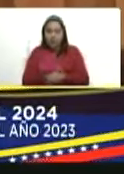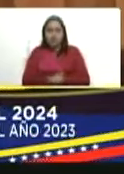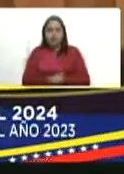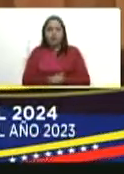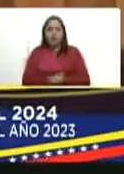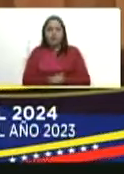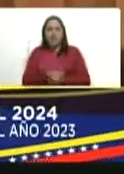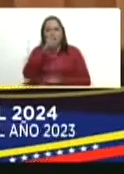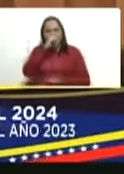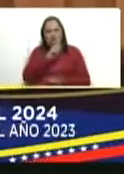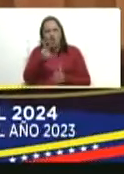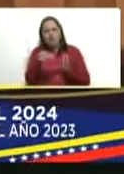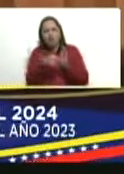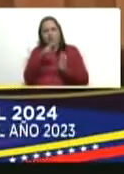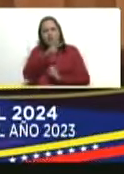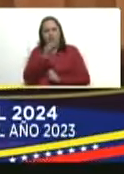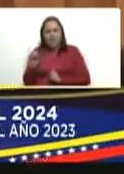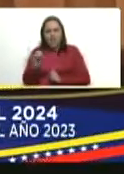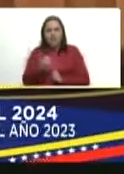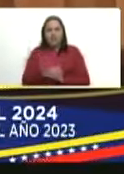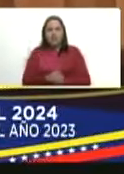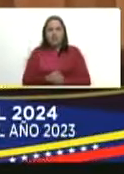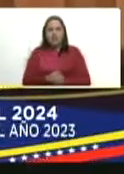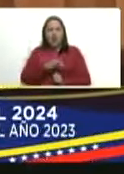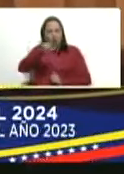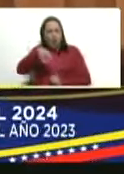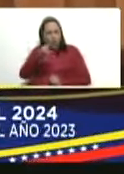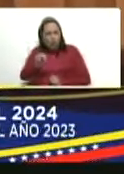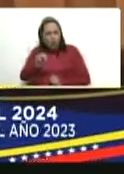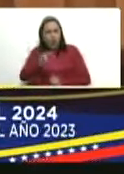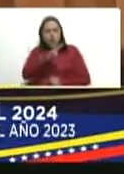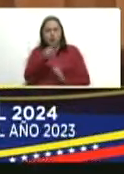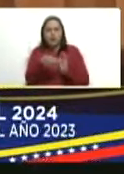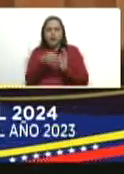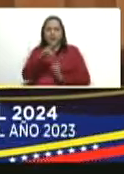en el año 2020, junio